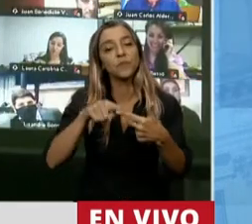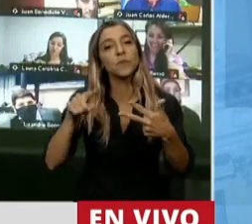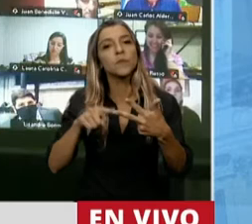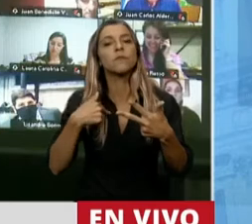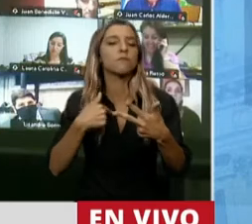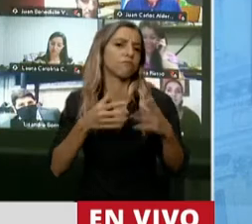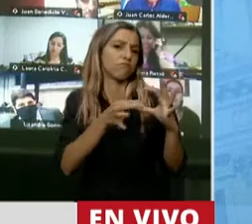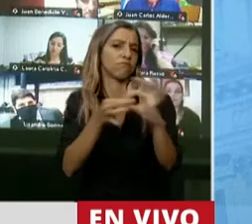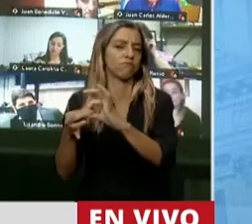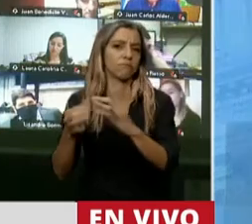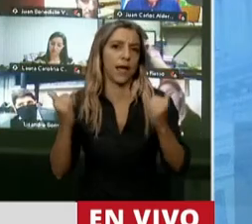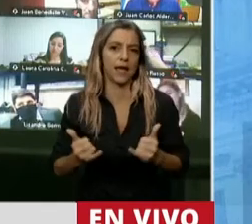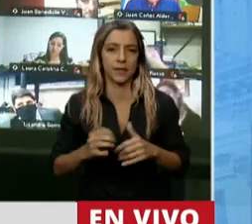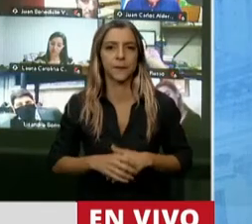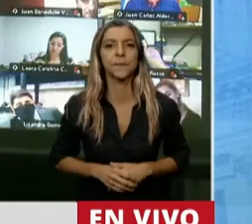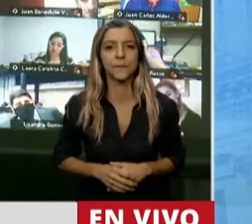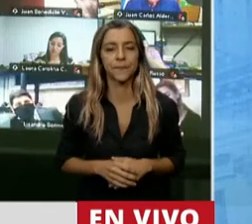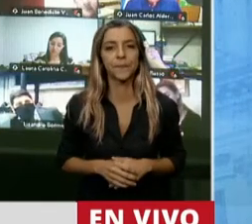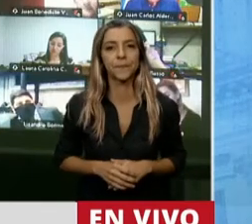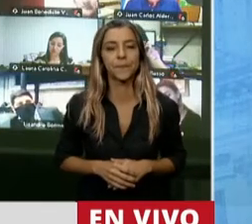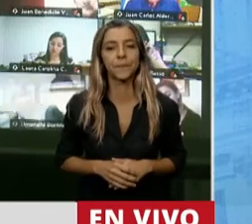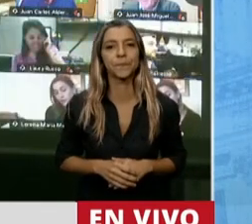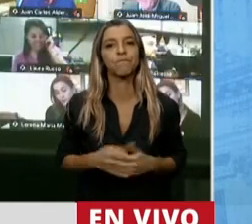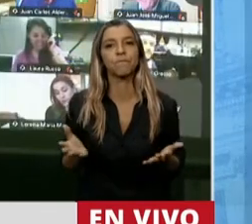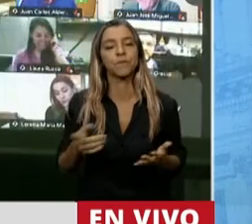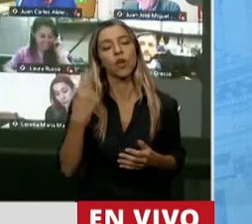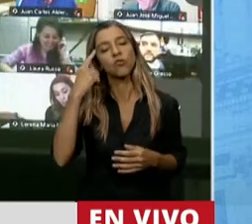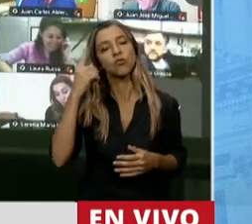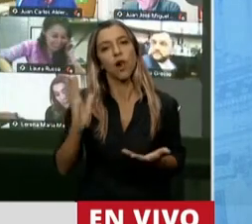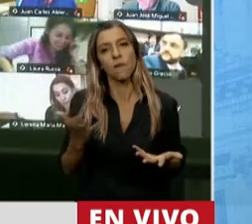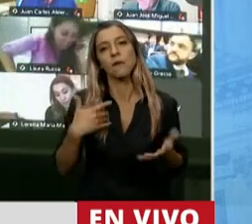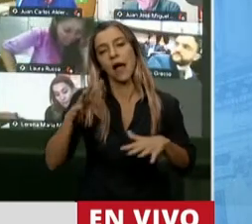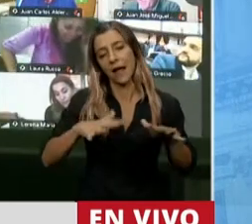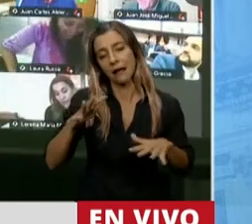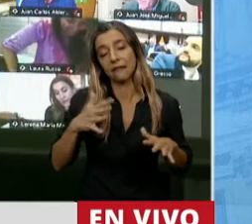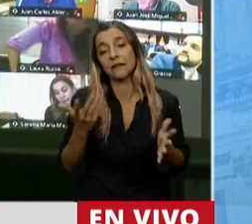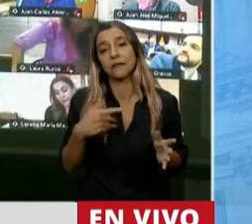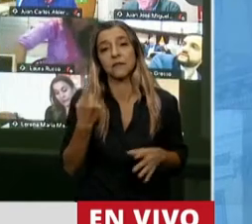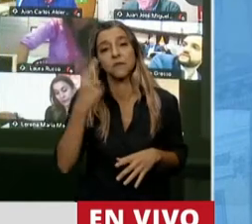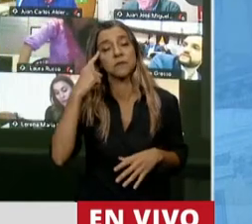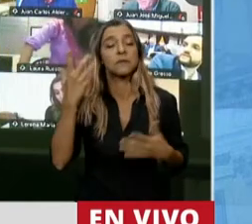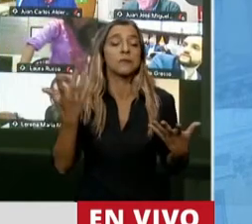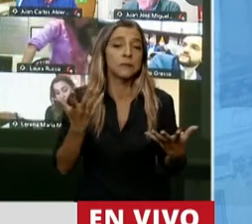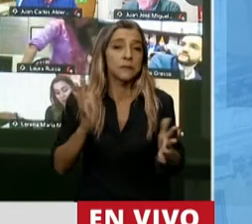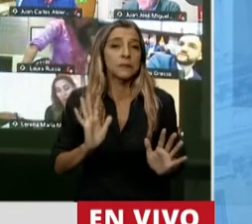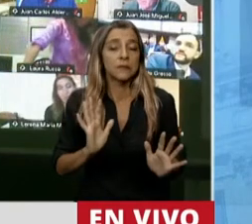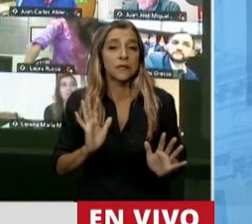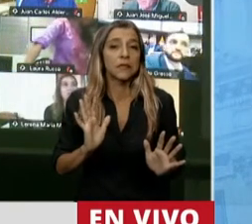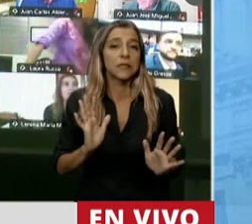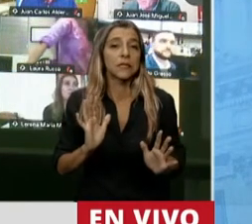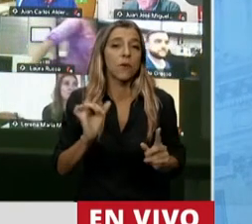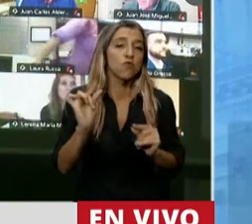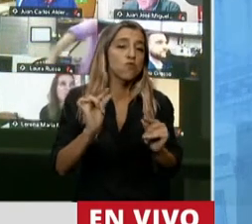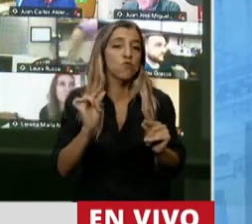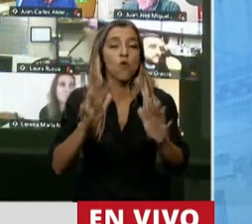¿no? Digamos, considerando que a veces se trata o se tiene esa idea medio inocente de